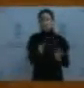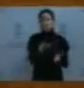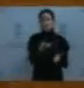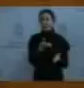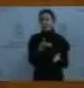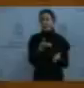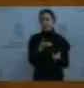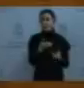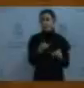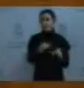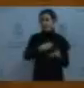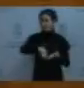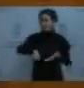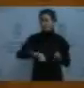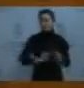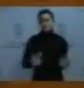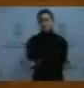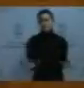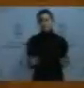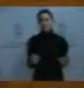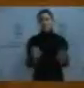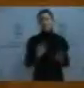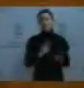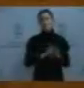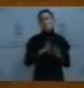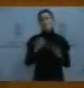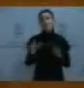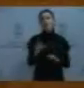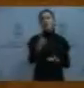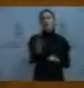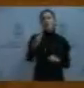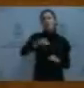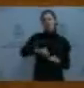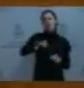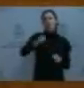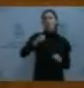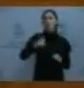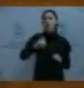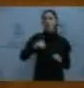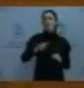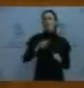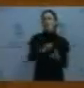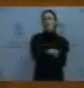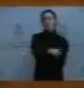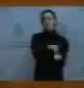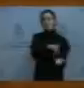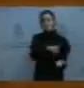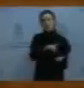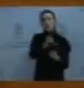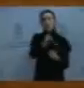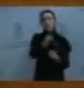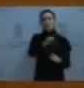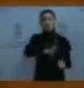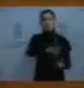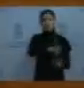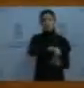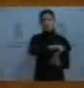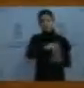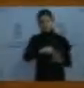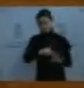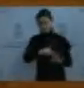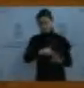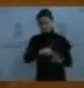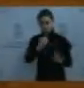refiere. Y para el complemento de licenciado, que se cobra ya, como sabe, desde el 1 de enero del 16,